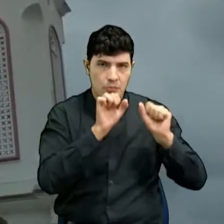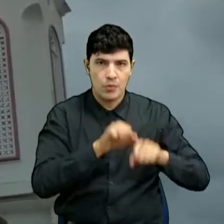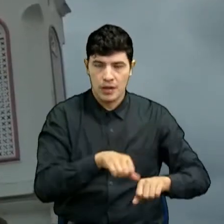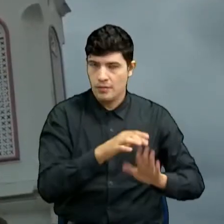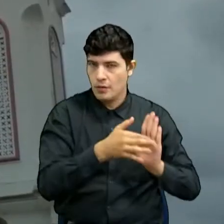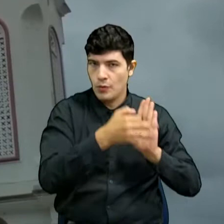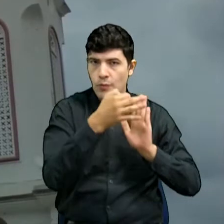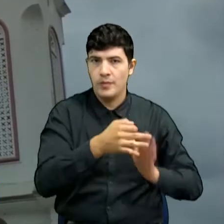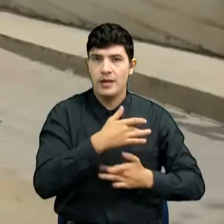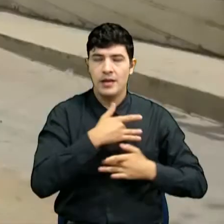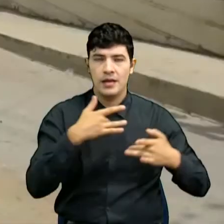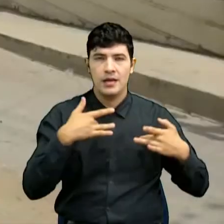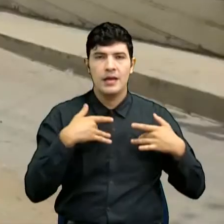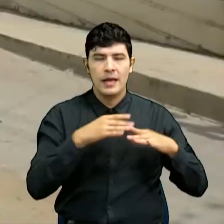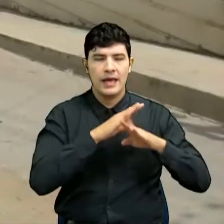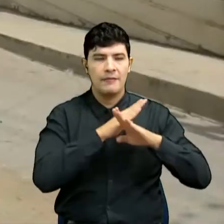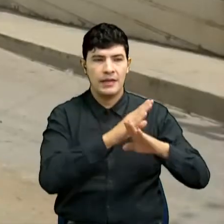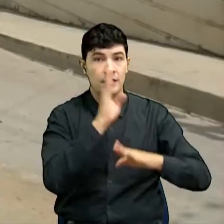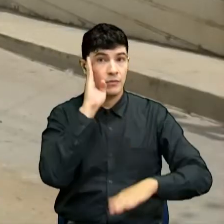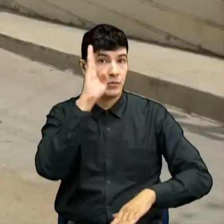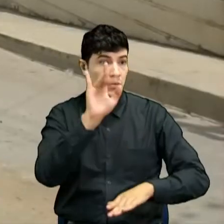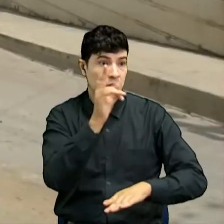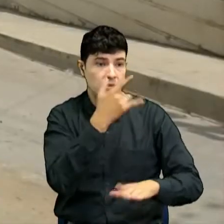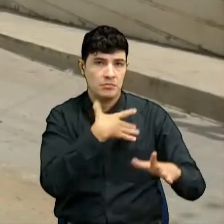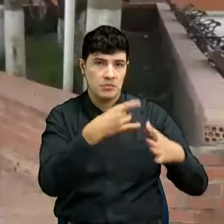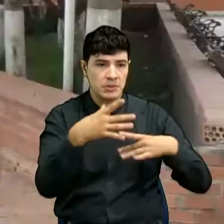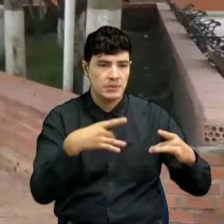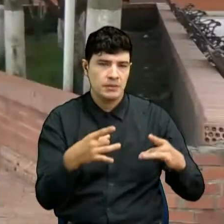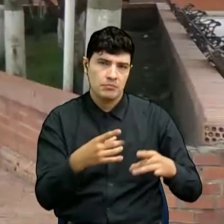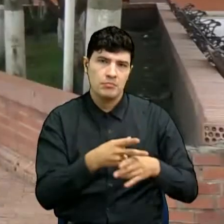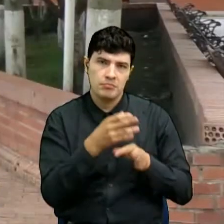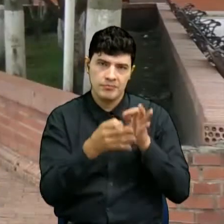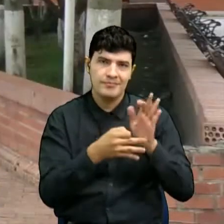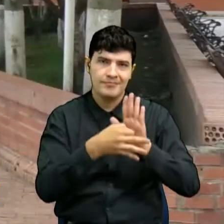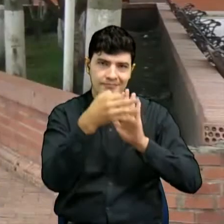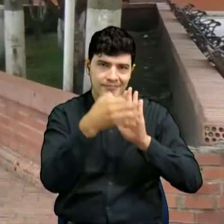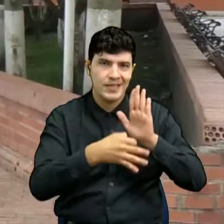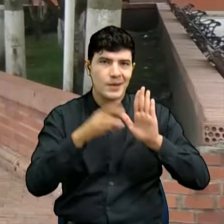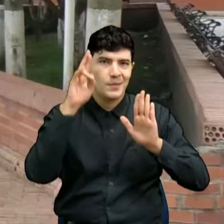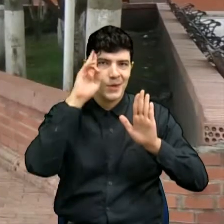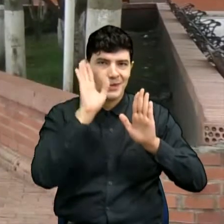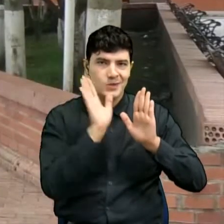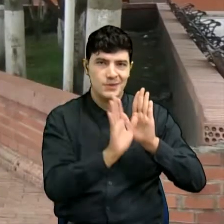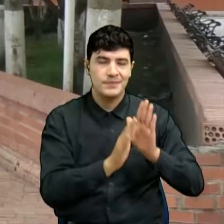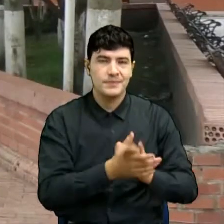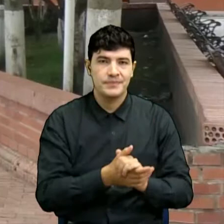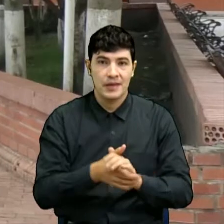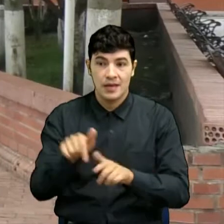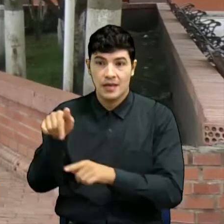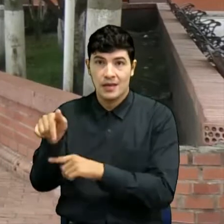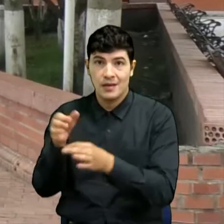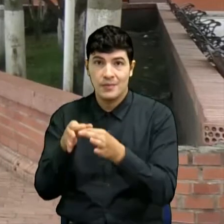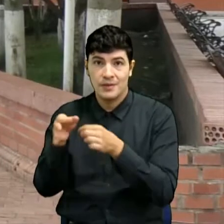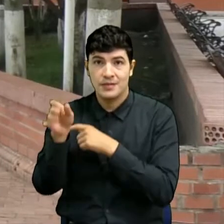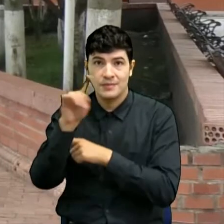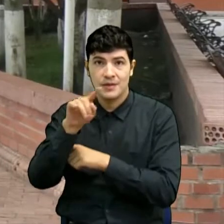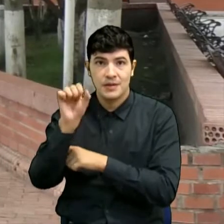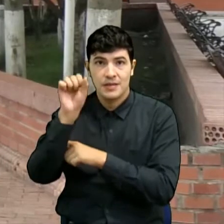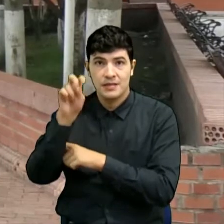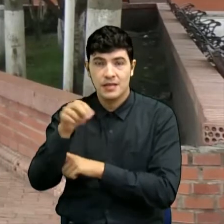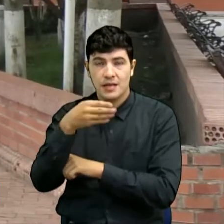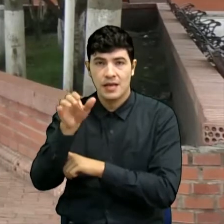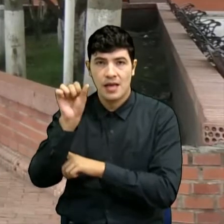de bioseguridad para evitar posibles contagios. Teniendo en cuenta que San Andrés es un municipio no COVID, también se